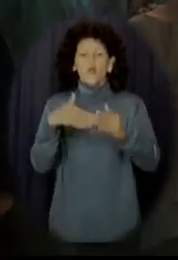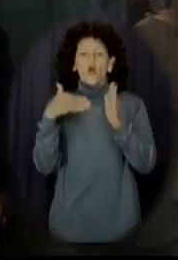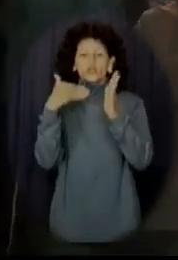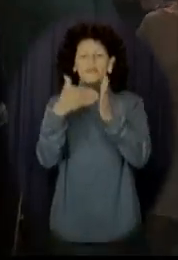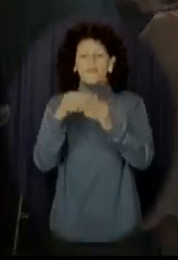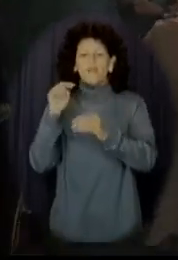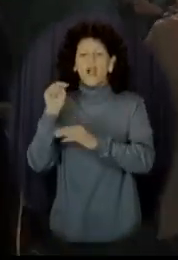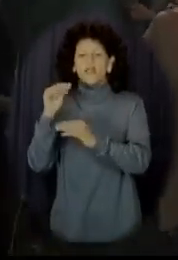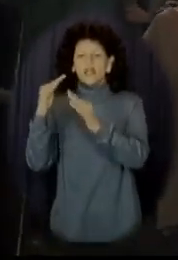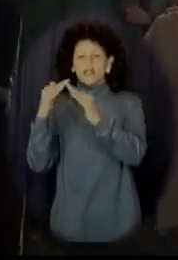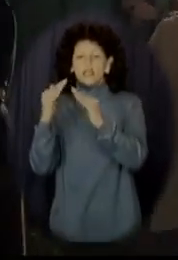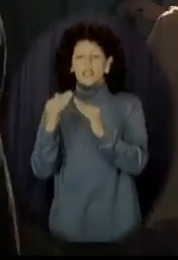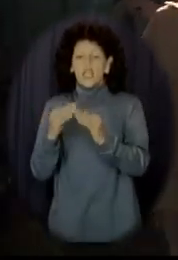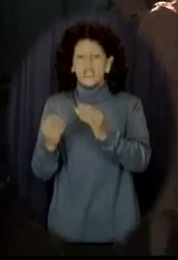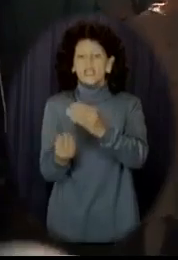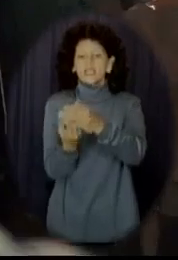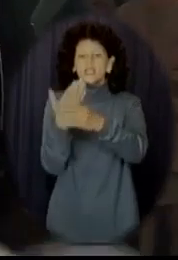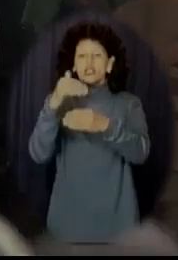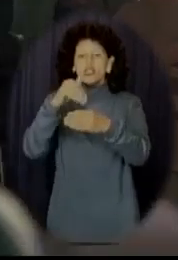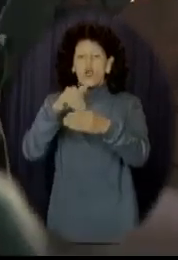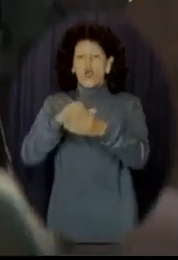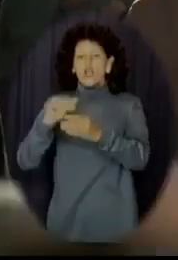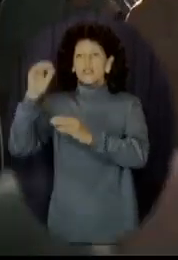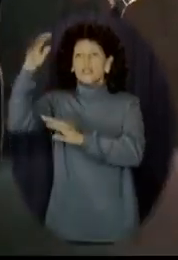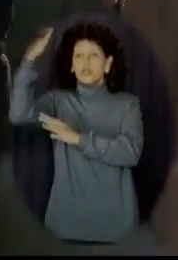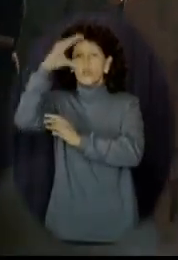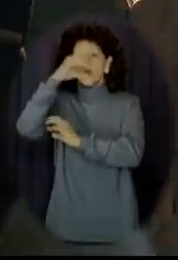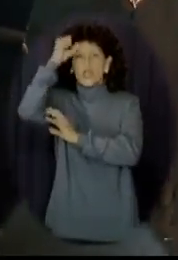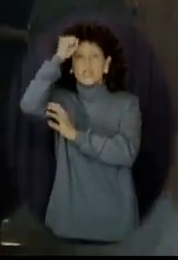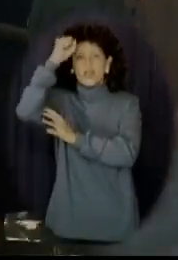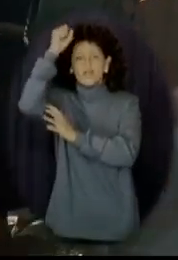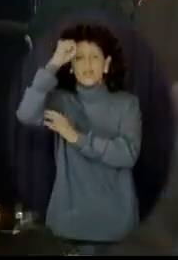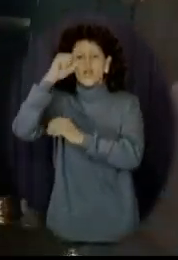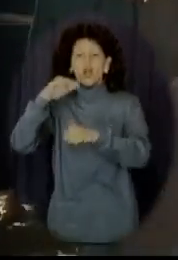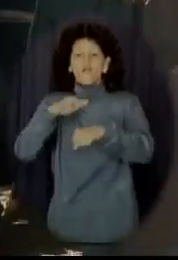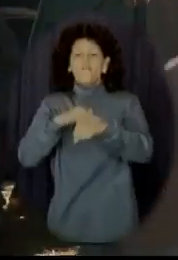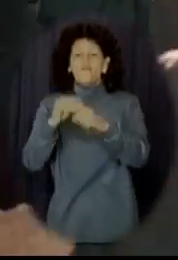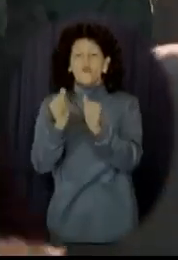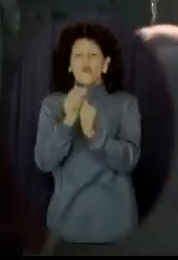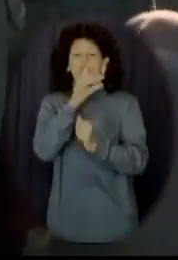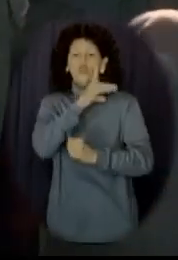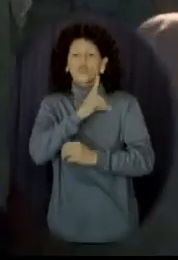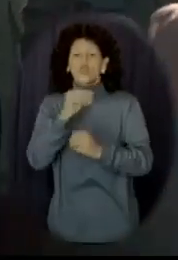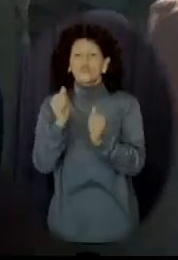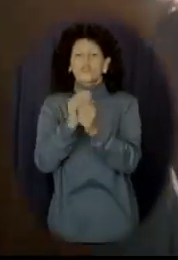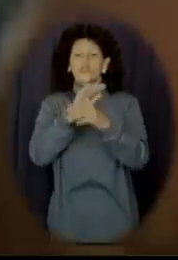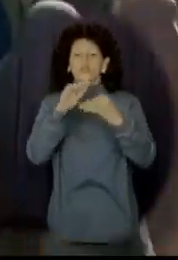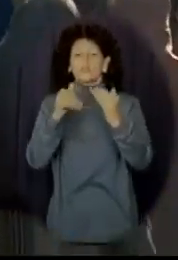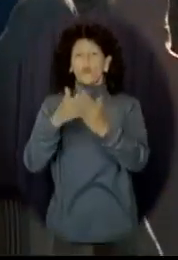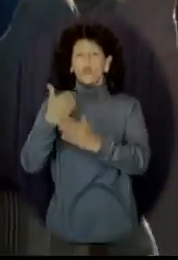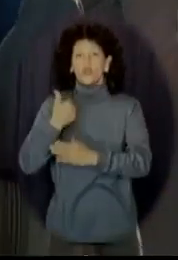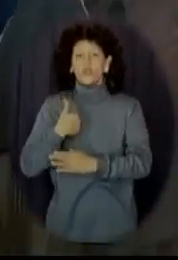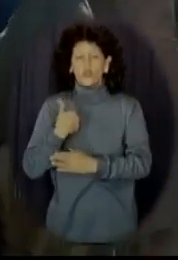Volvió con ellos a Nazaret. Creció en estatura y sabiduría, y en gracia ante Dios y ante los